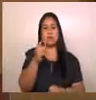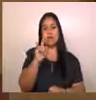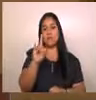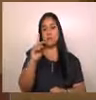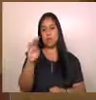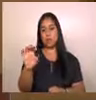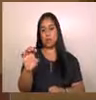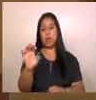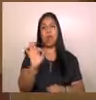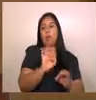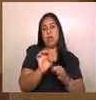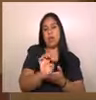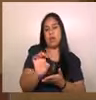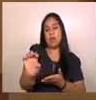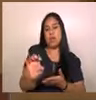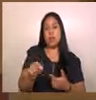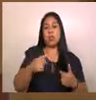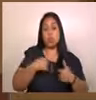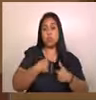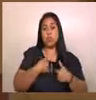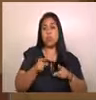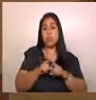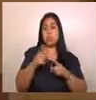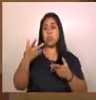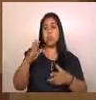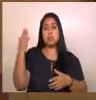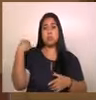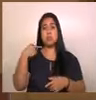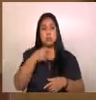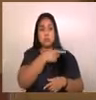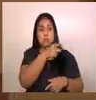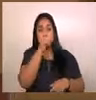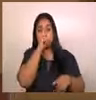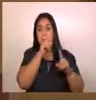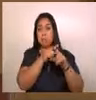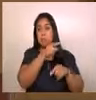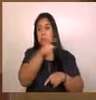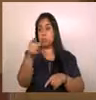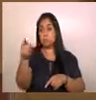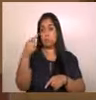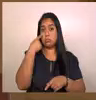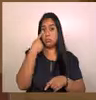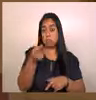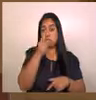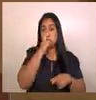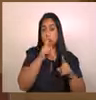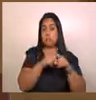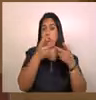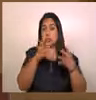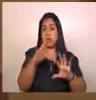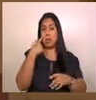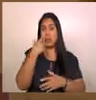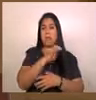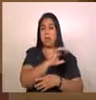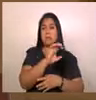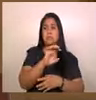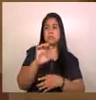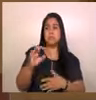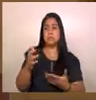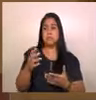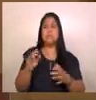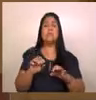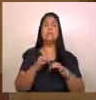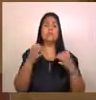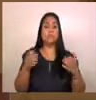A mí me ha pasado, y estoy segura que a muchos de ustedes les ha pasado, ¿verdad? Construimos